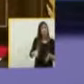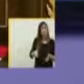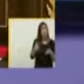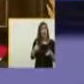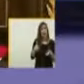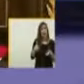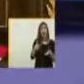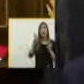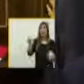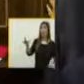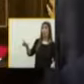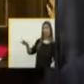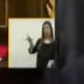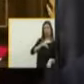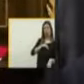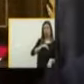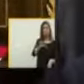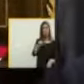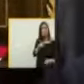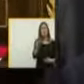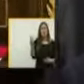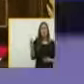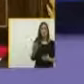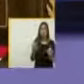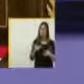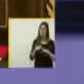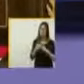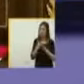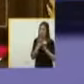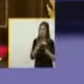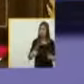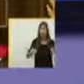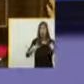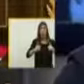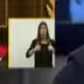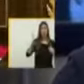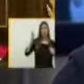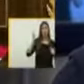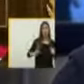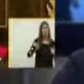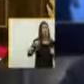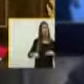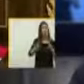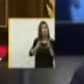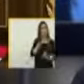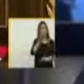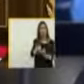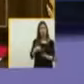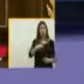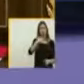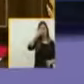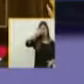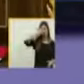Iglesias existe racionalidade. Espérate, deixa que diga. Deixa que diga que quero reafirmarme nesa idea. Claro.